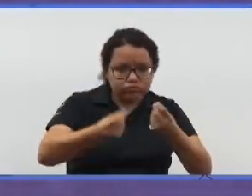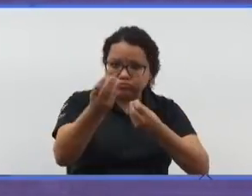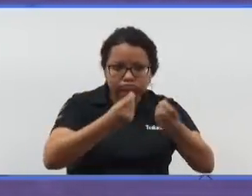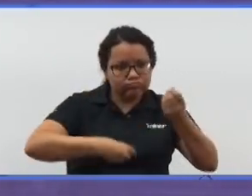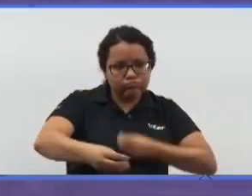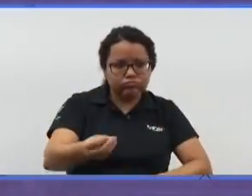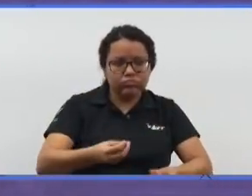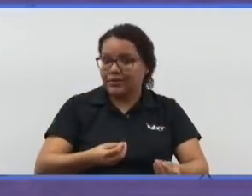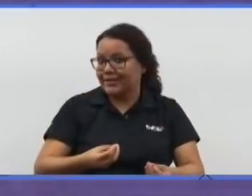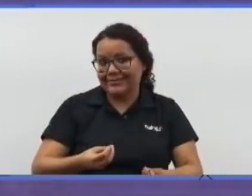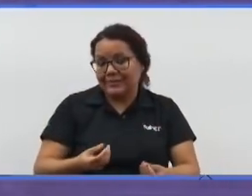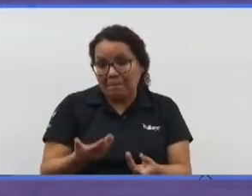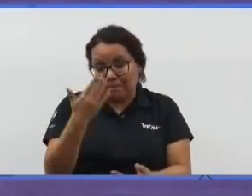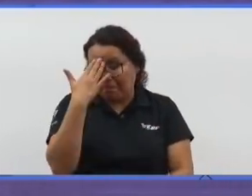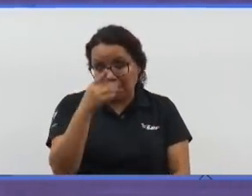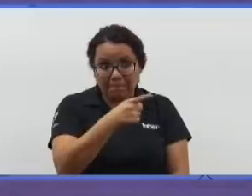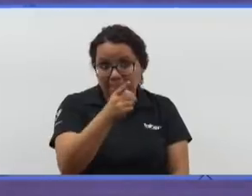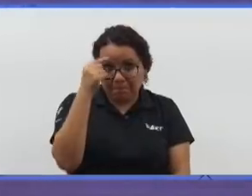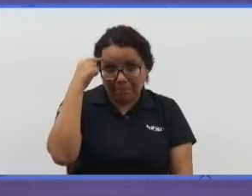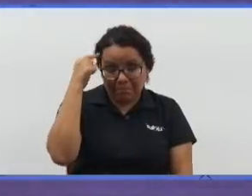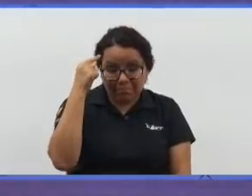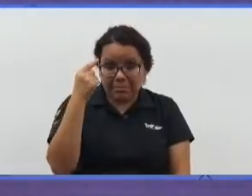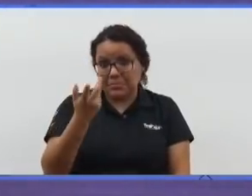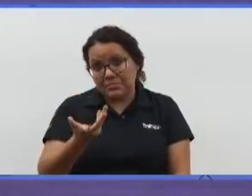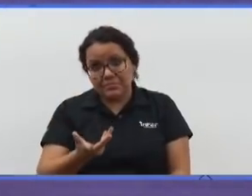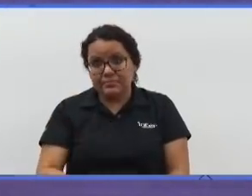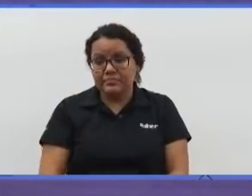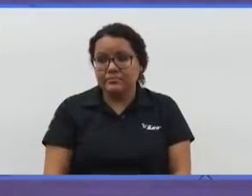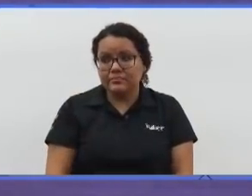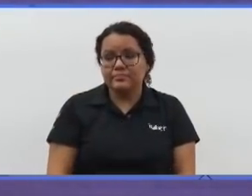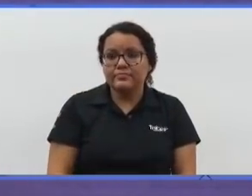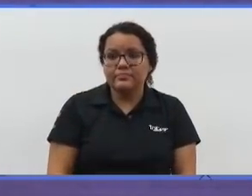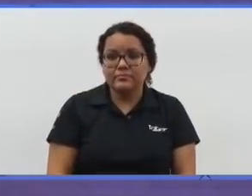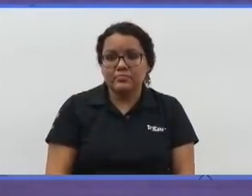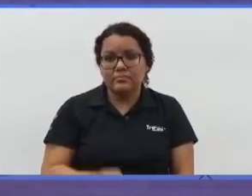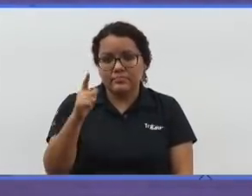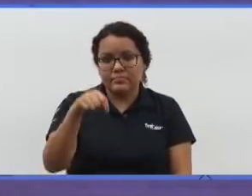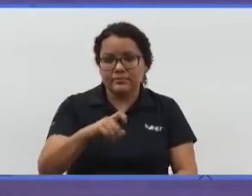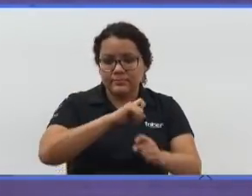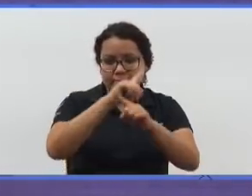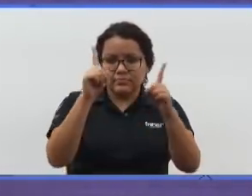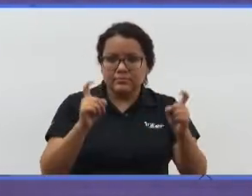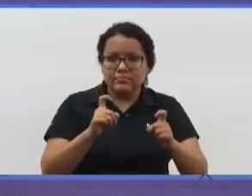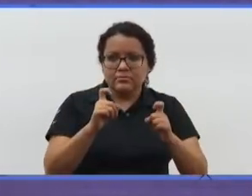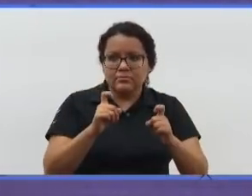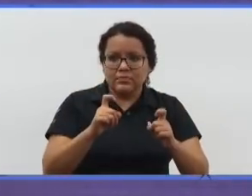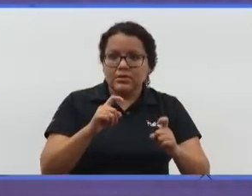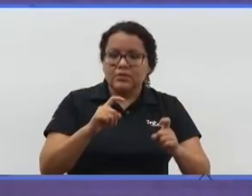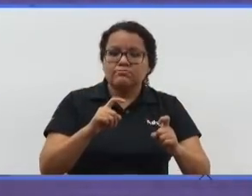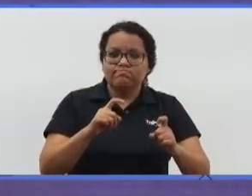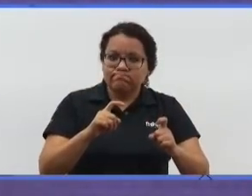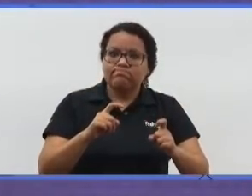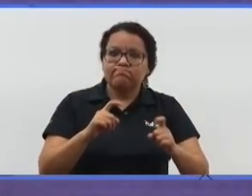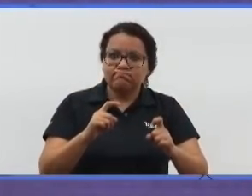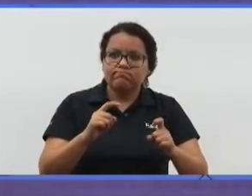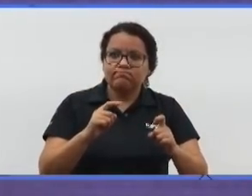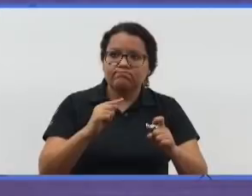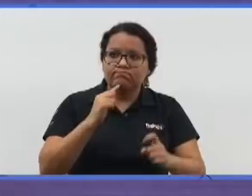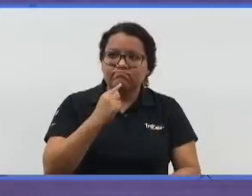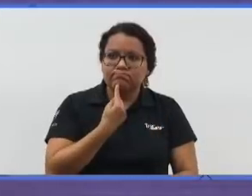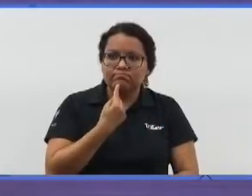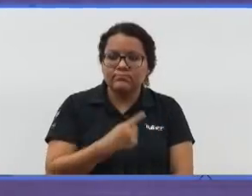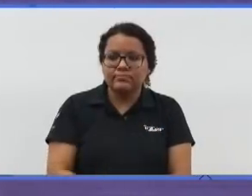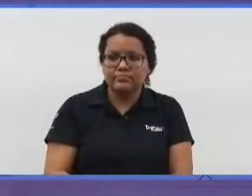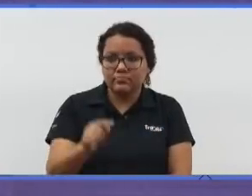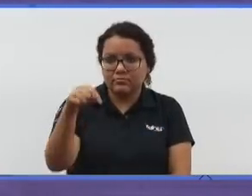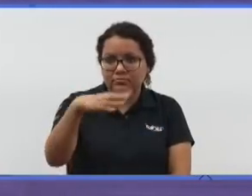no lo sé un club social la pregunta que le quiero hacer hoy es seria si